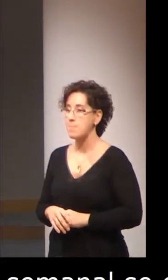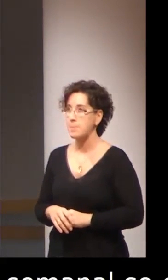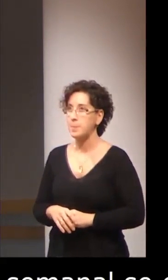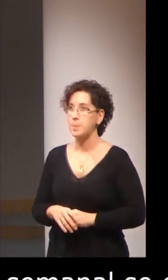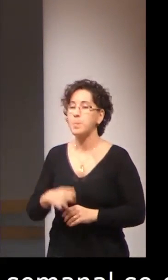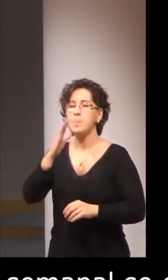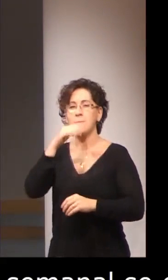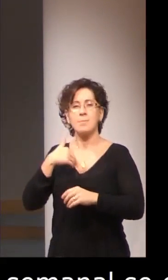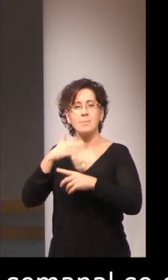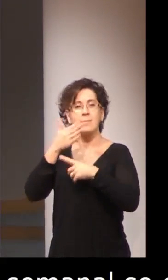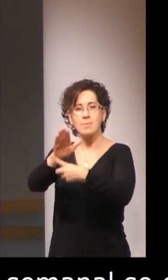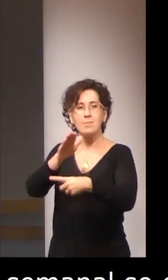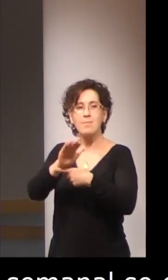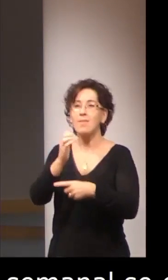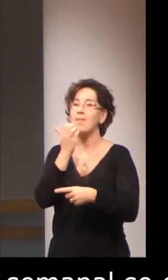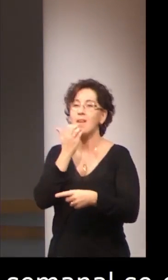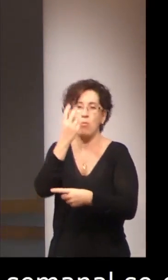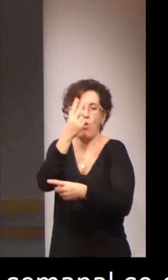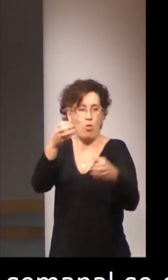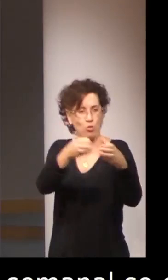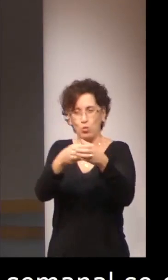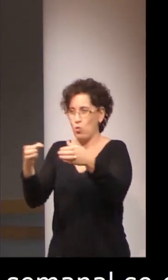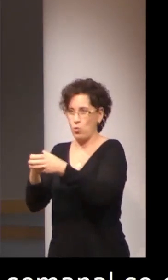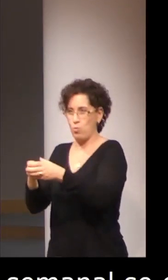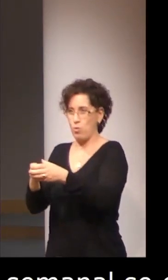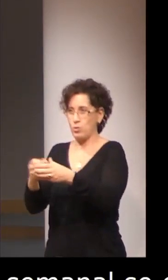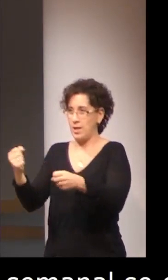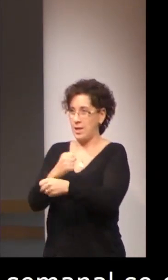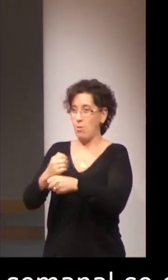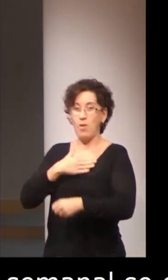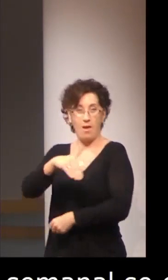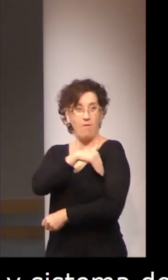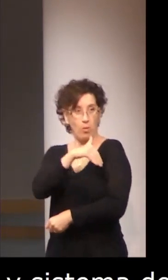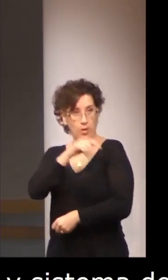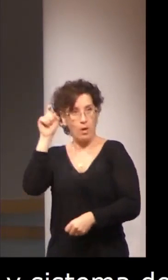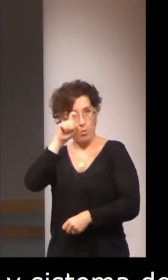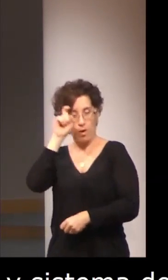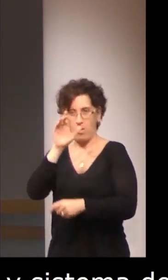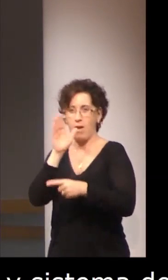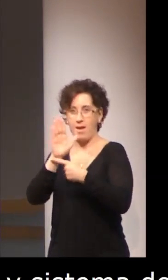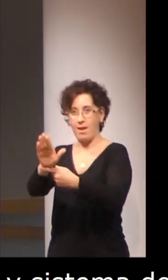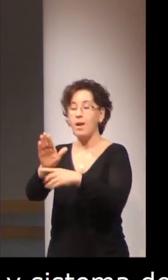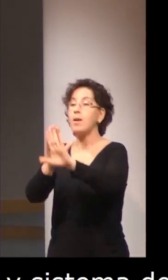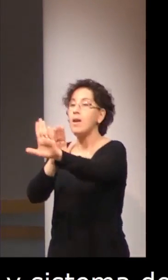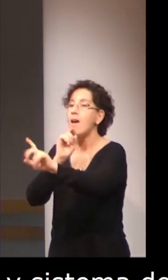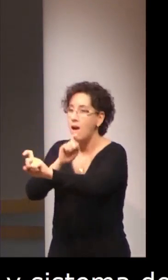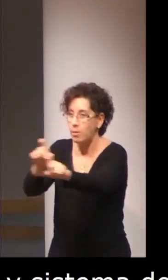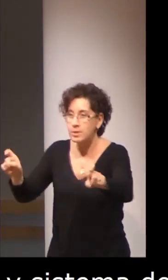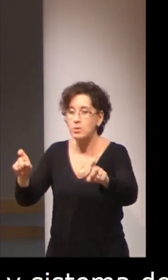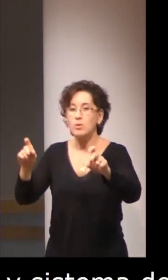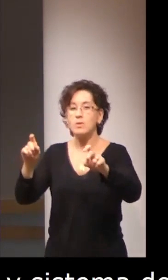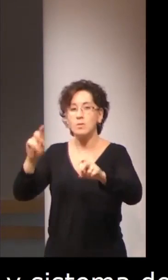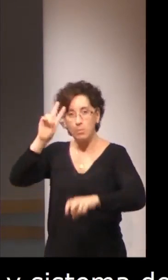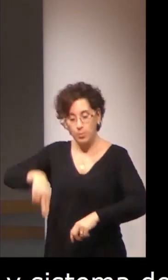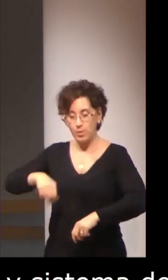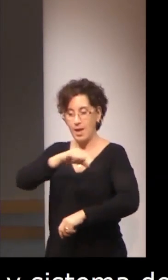ejemplos de dos grupos concretos de trabajo de estudiantes de la facultad de Educación queremos que quede claro que Estas actividades son de autoría del